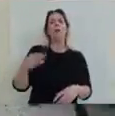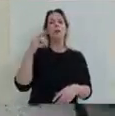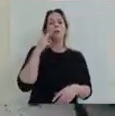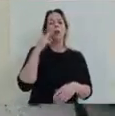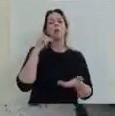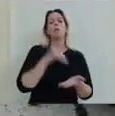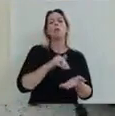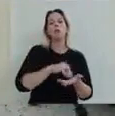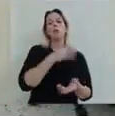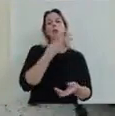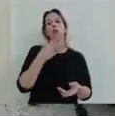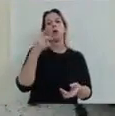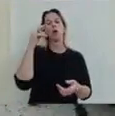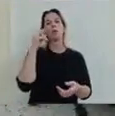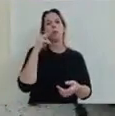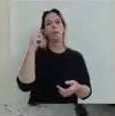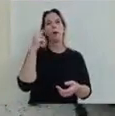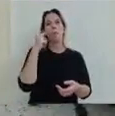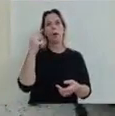19.419.000 pesos en 3 cuotas de